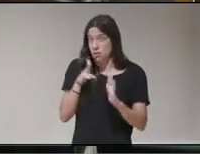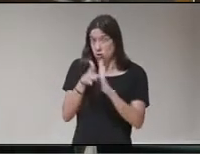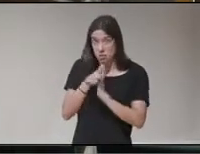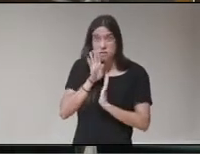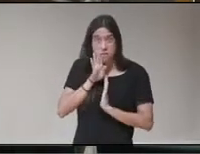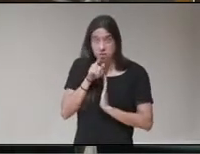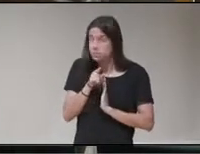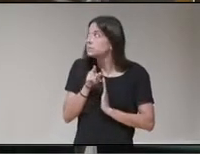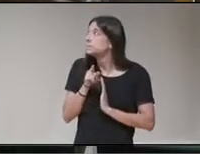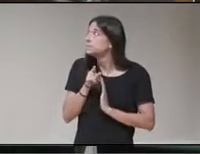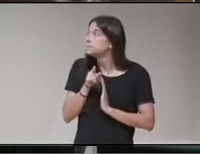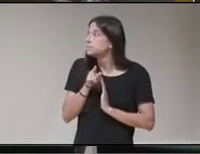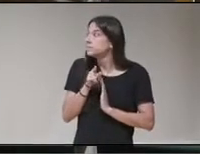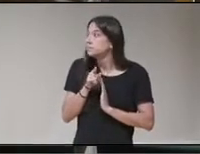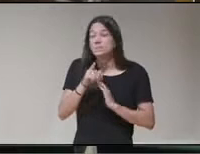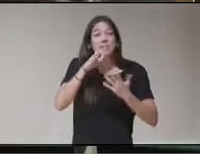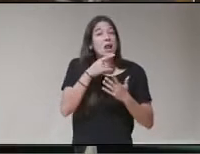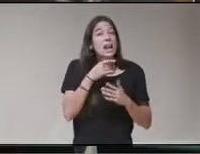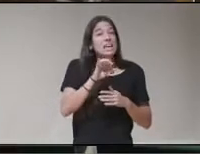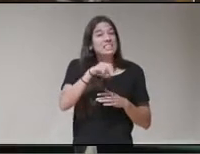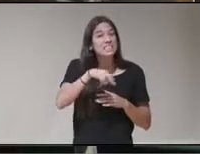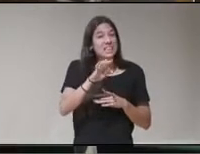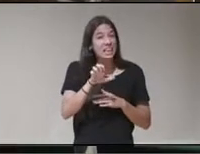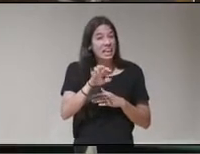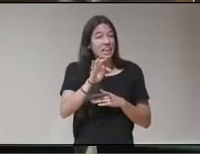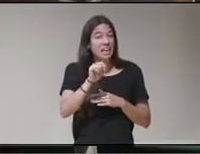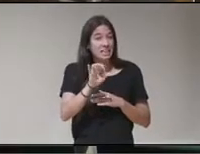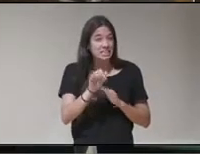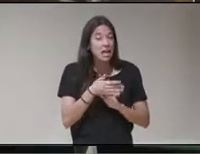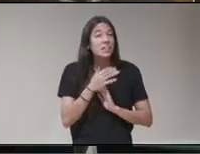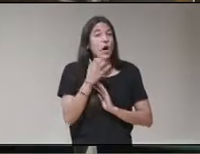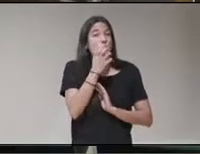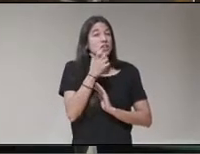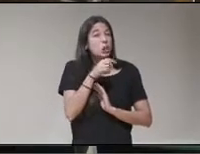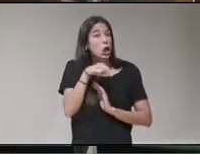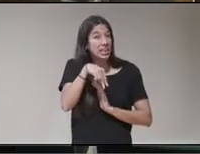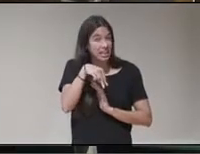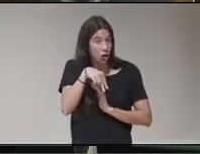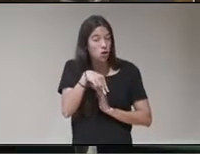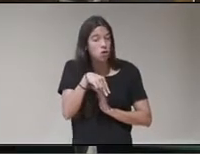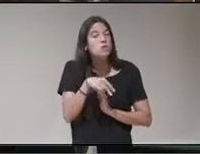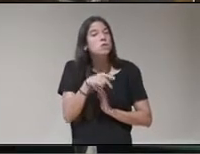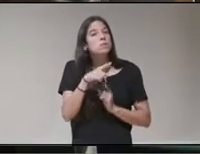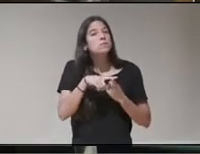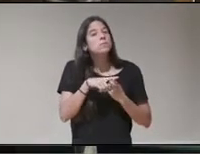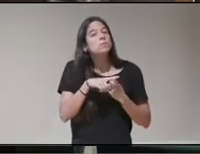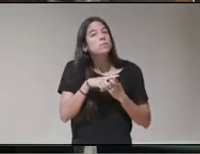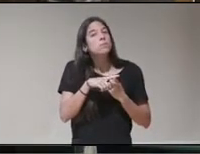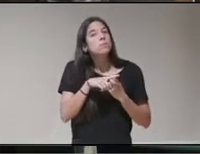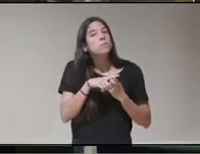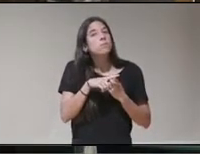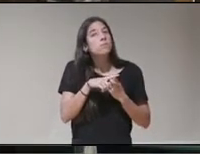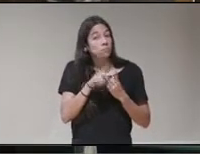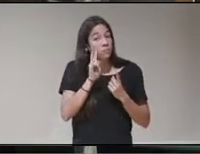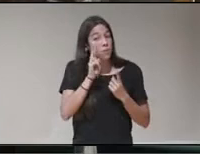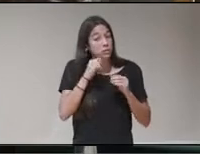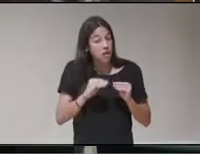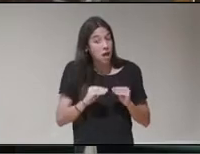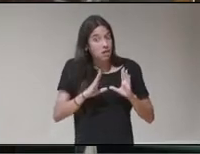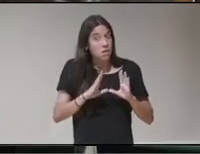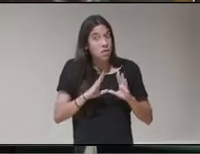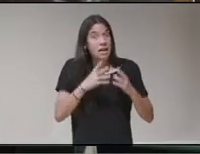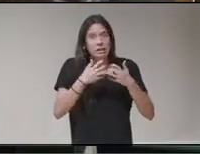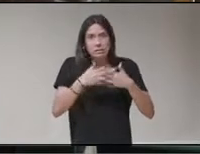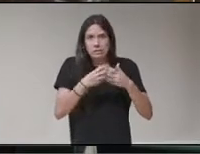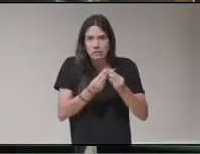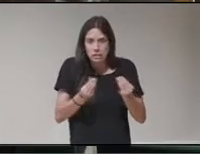describiendo, resulta que la sintetasa de óxido nítrico de los colonocitos está activada, entonces lo que